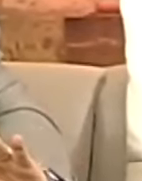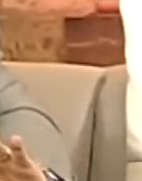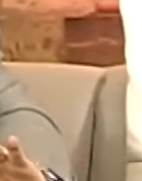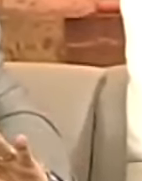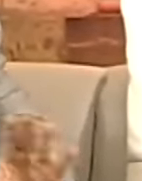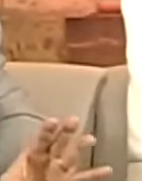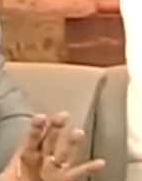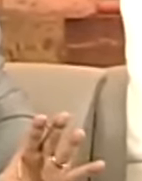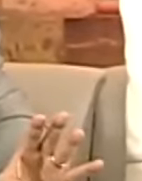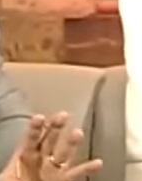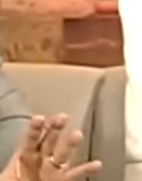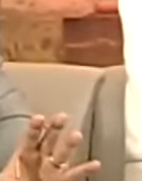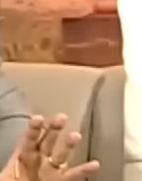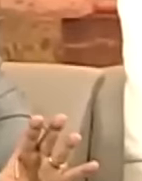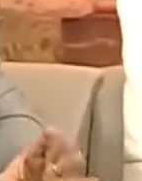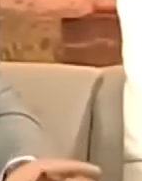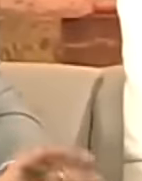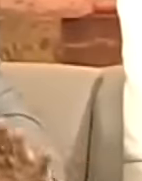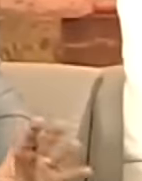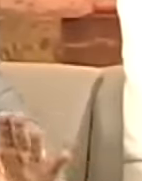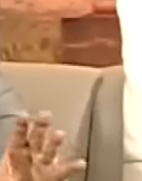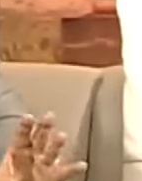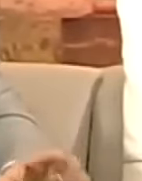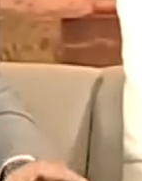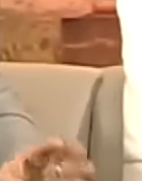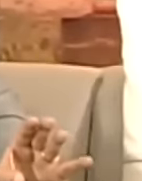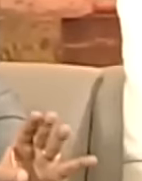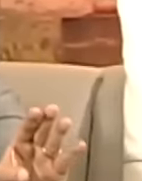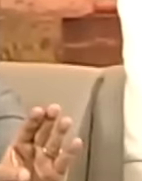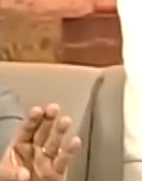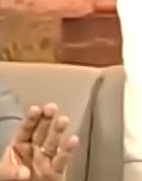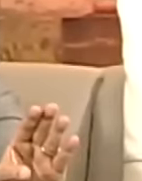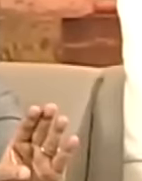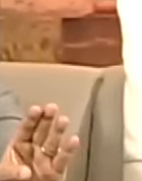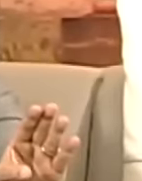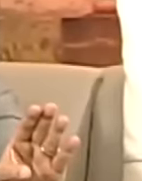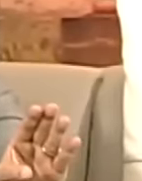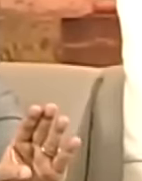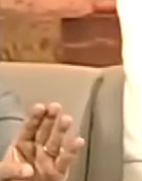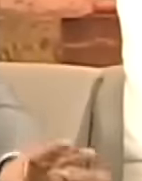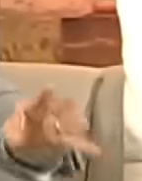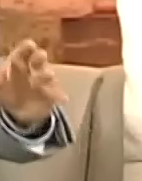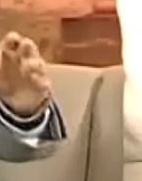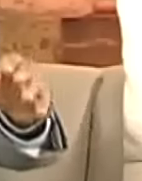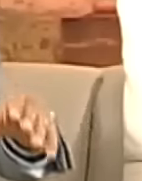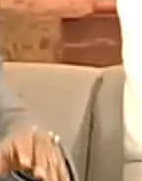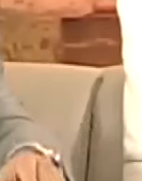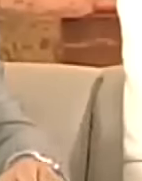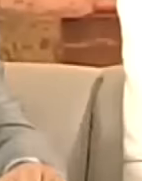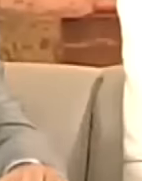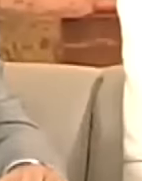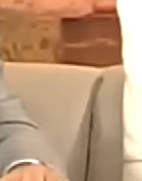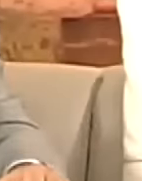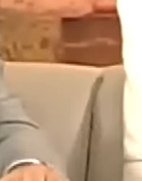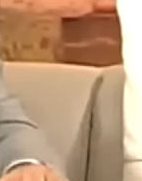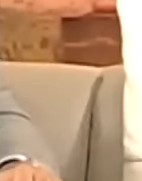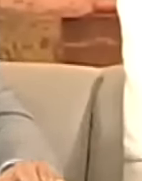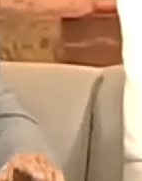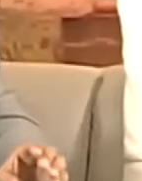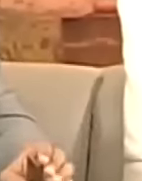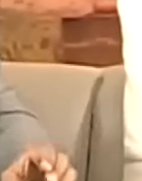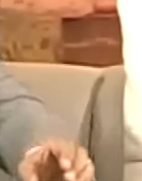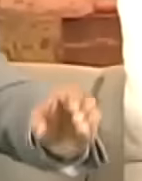Quedaron los golpistas revolcados. Y después nos llevó a la gran victoria de la Asamblea Nacional 2005.